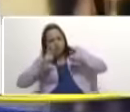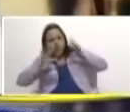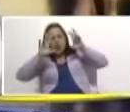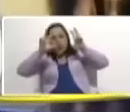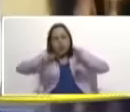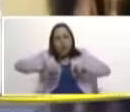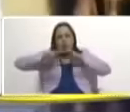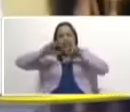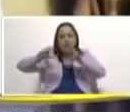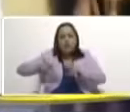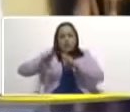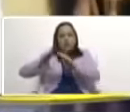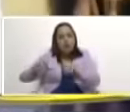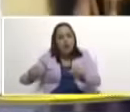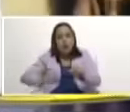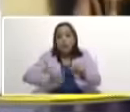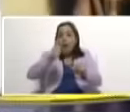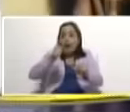más con maña